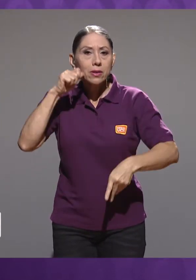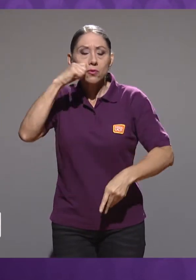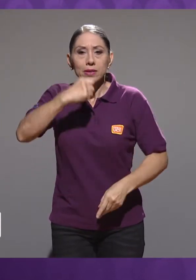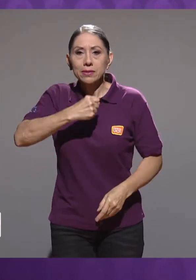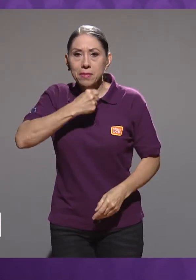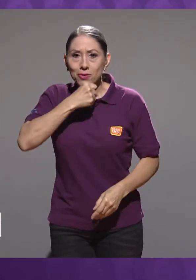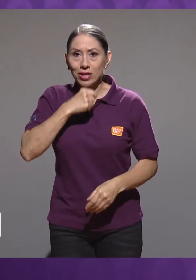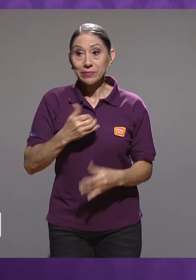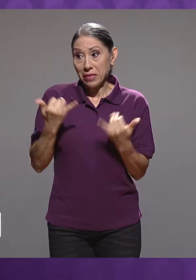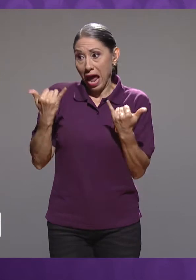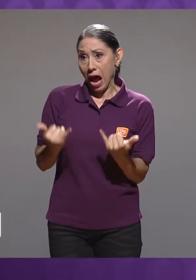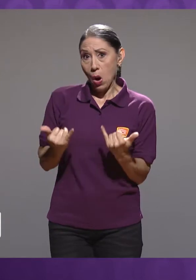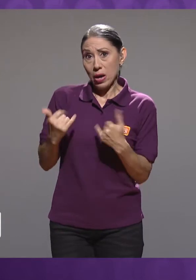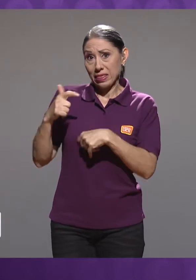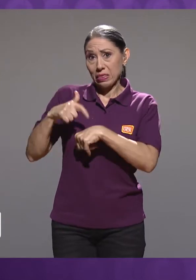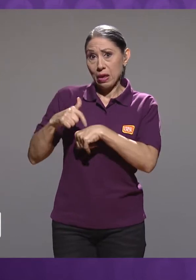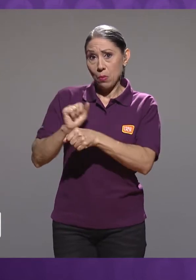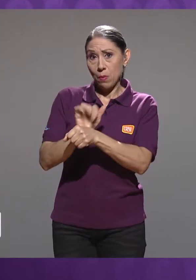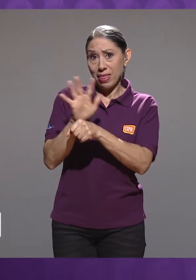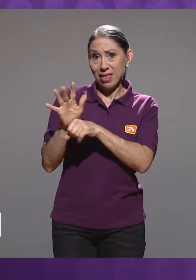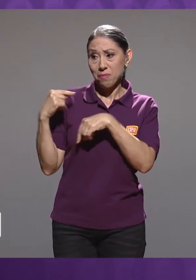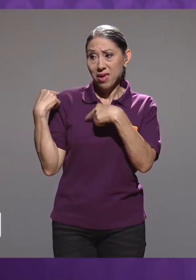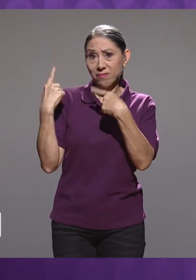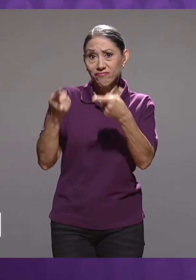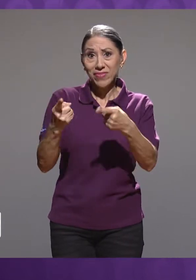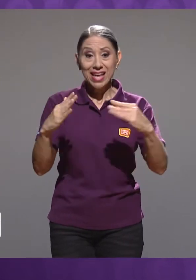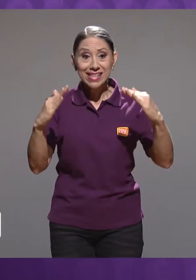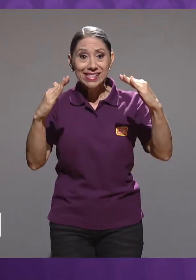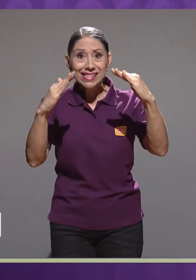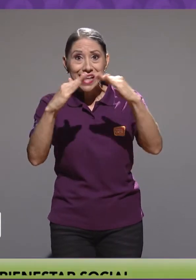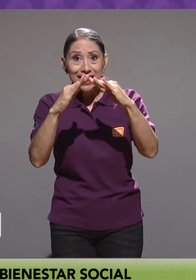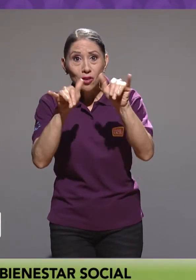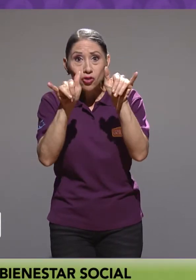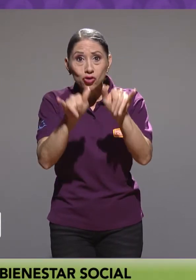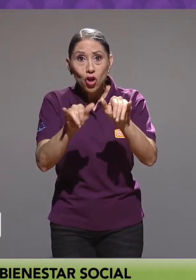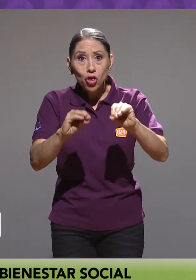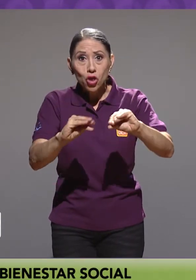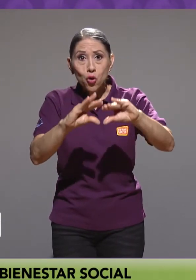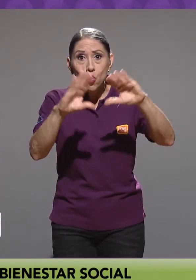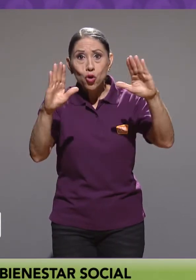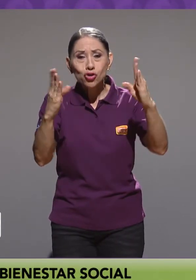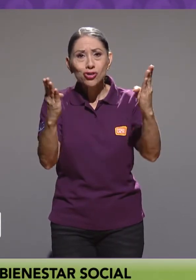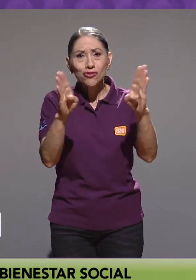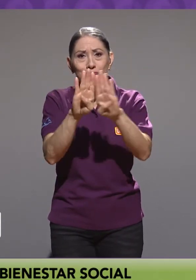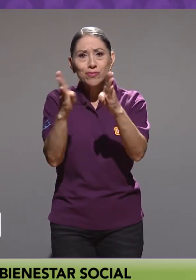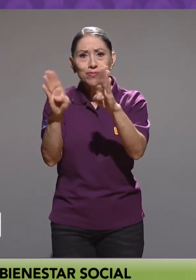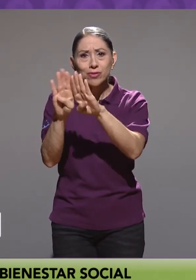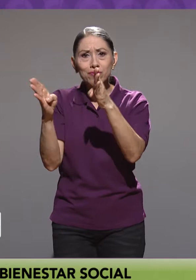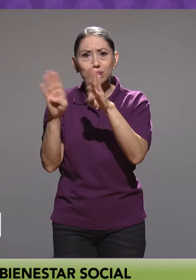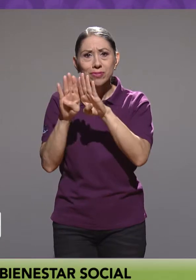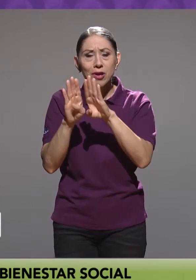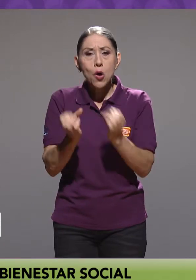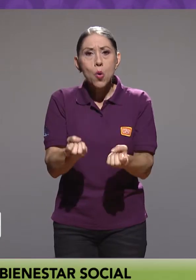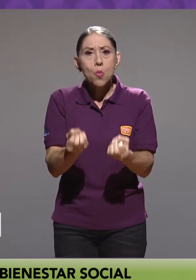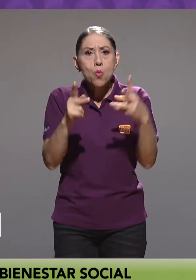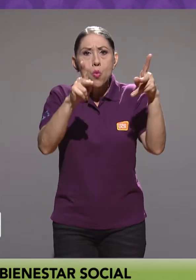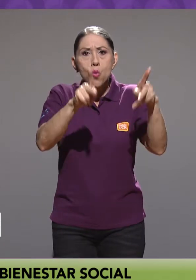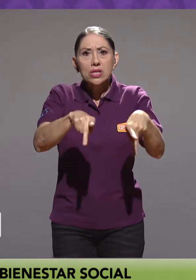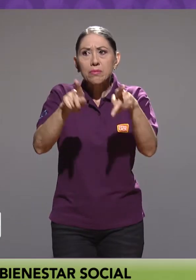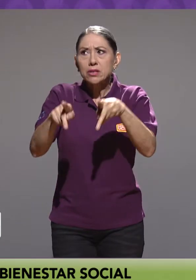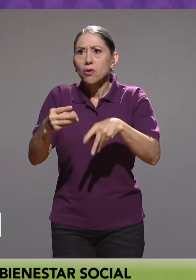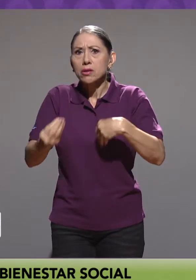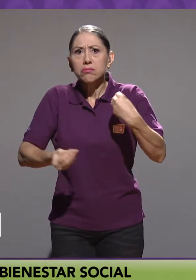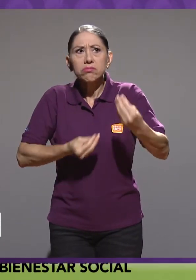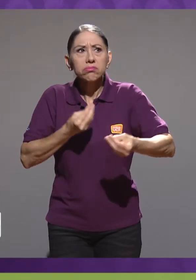adultas mayores. Con la pandemia, los centros diurnos se cerraron y muchas personas se